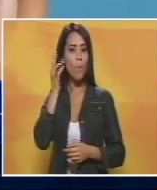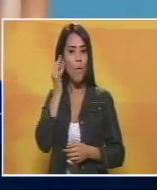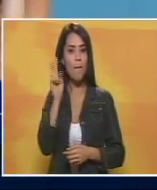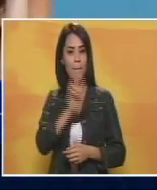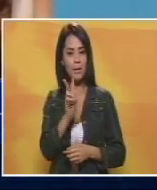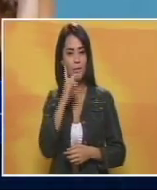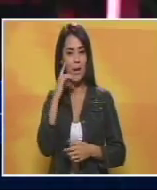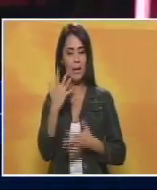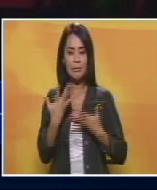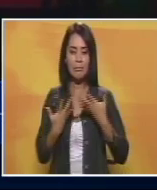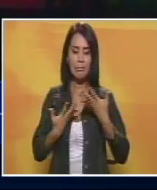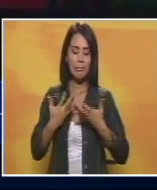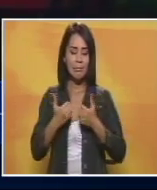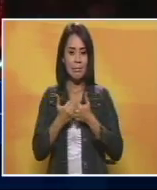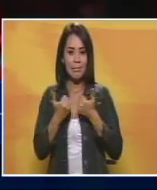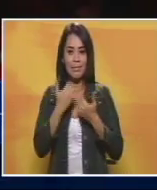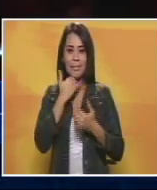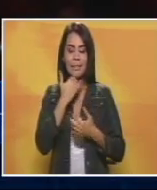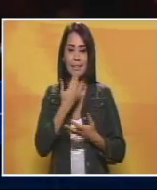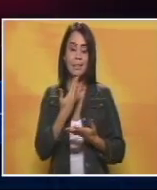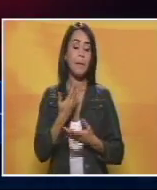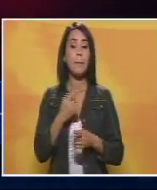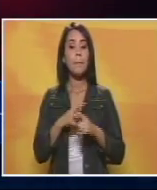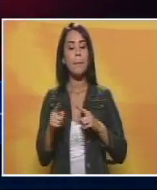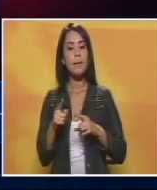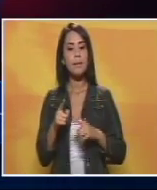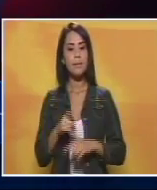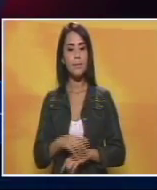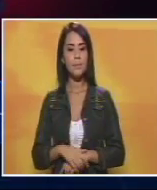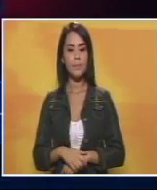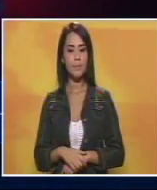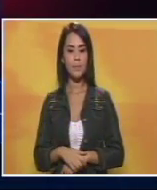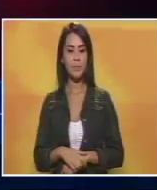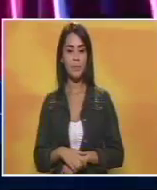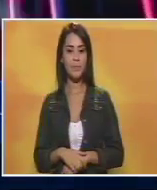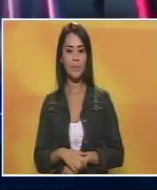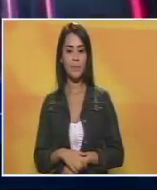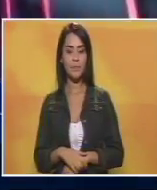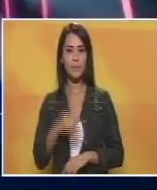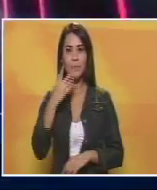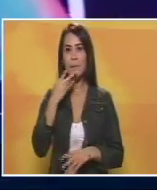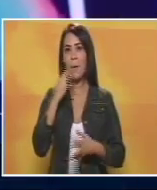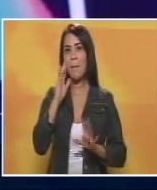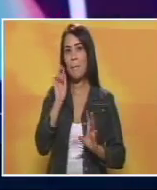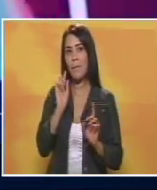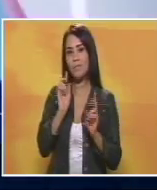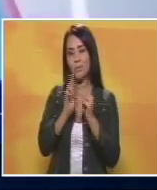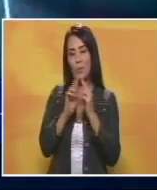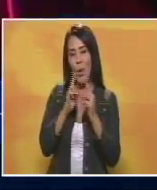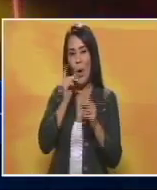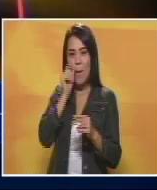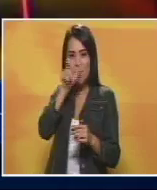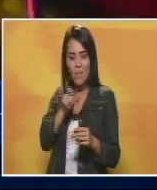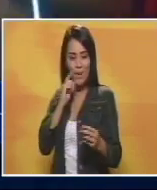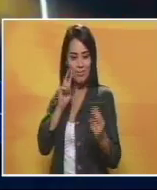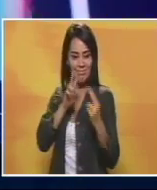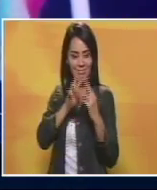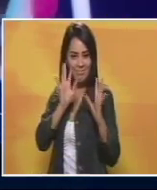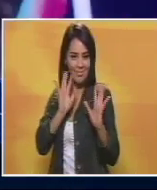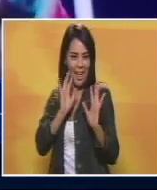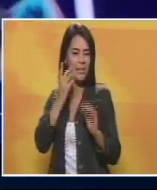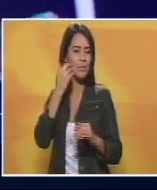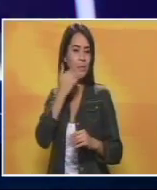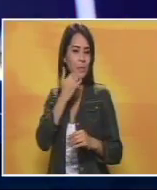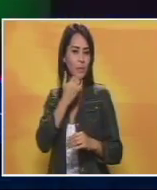relación terminal y se dio la licencia pues de echar su cana al aire, digamos, porque bueno, la mujer también lo puede hacer,